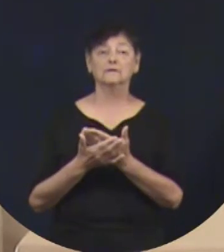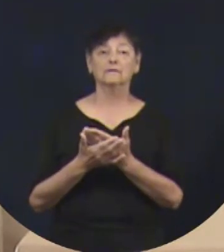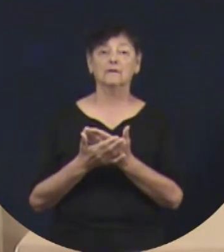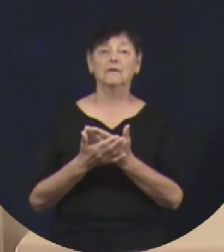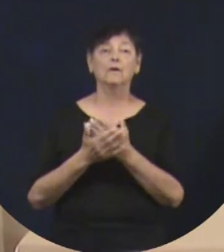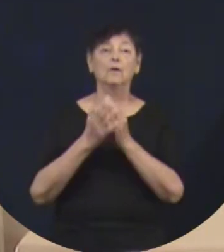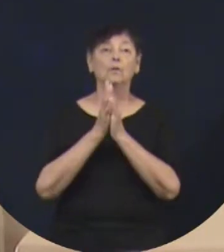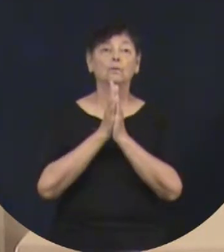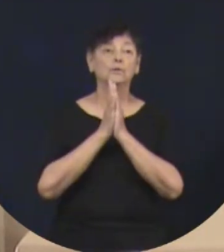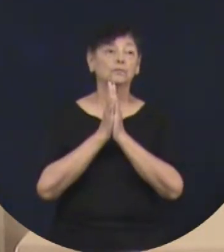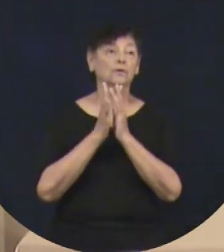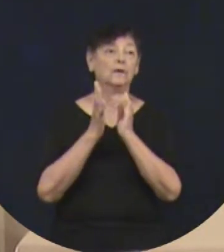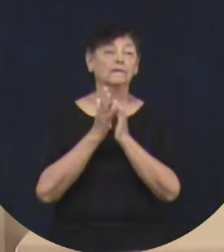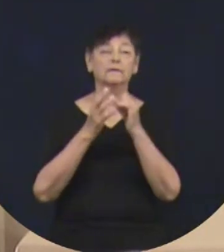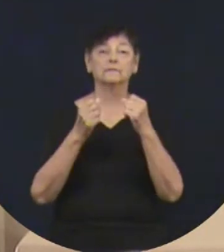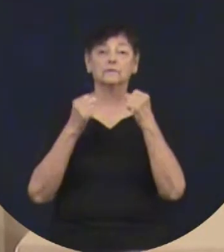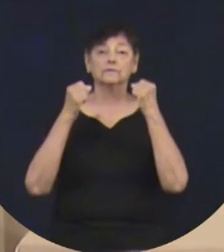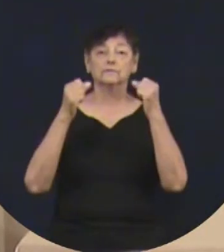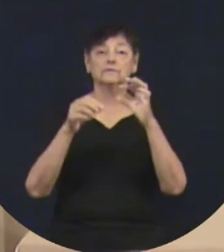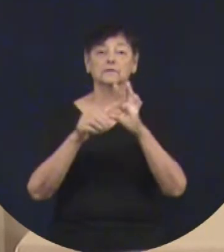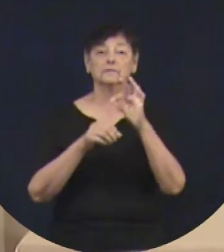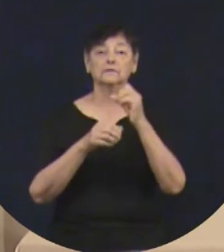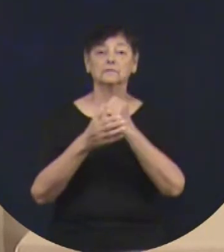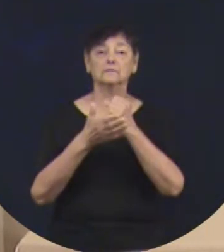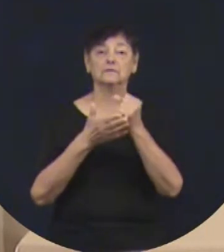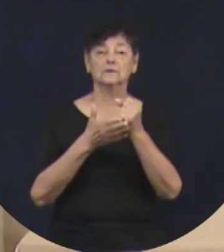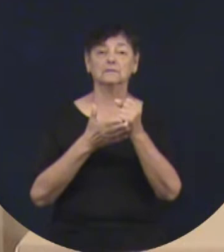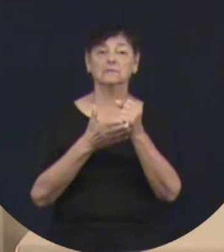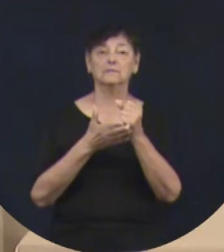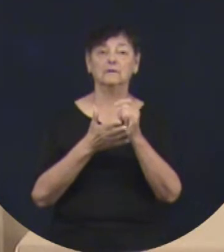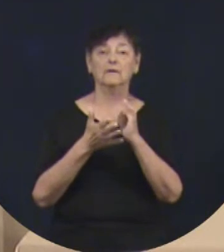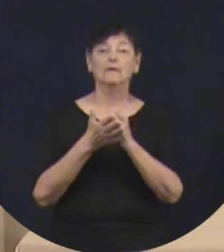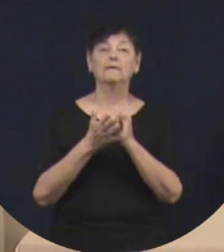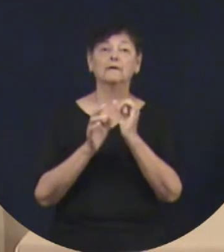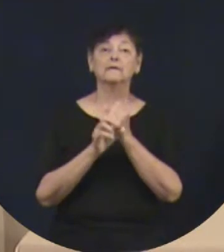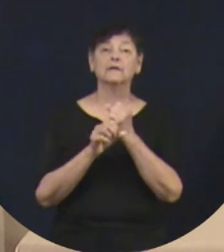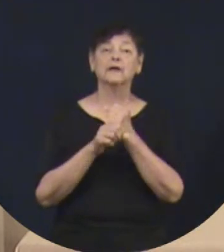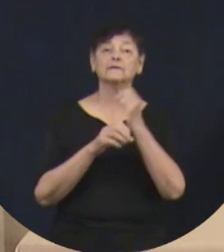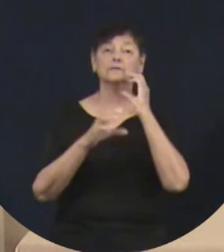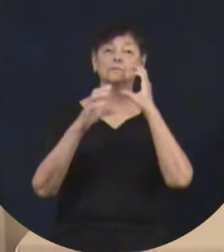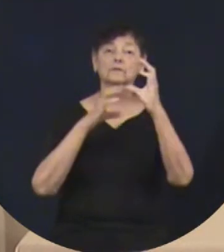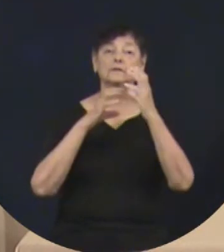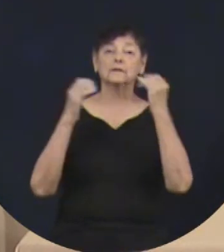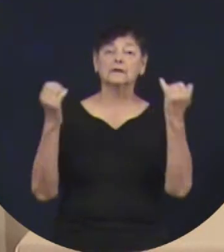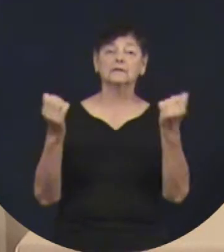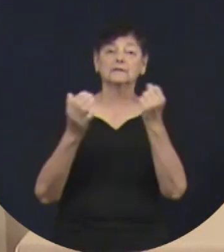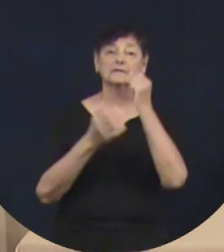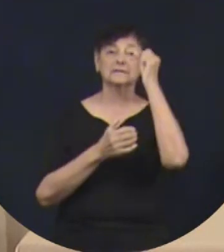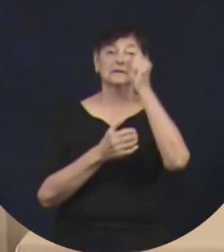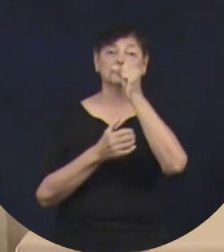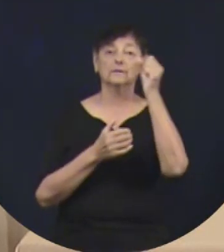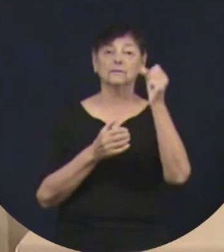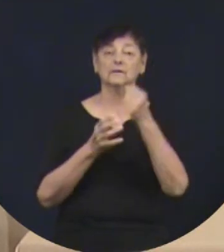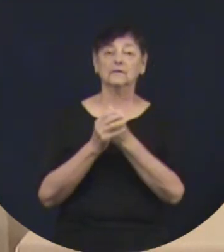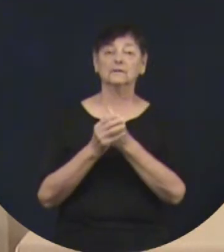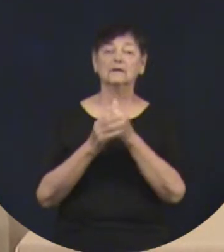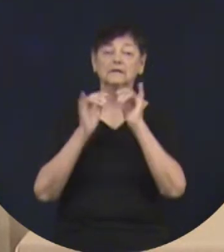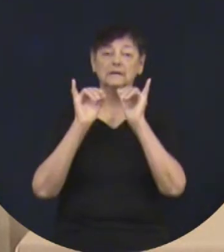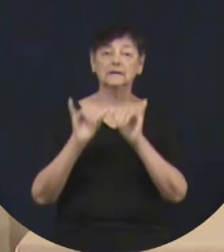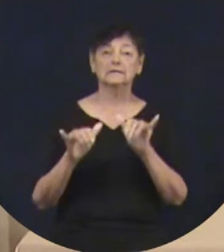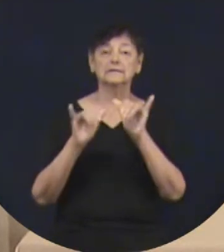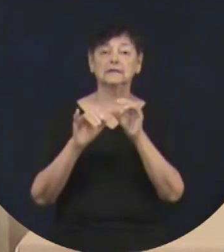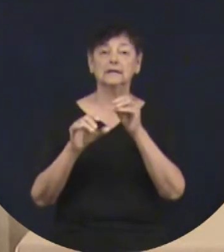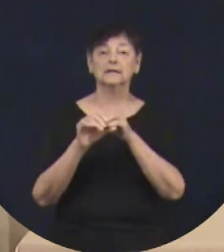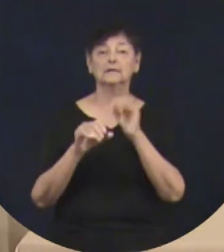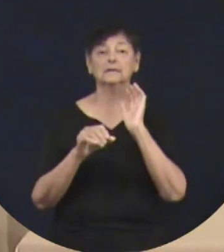te rogamos que la fuerza del Espíritu Santo que nos has comunicado en este sacramento permanezca